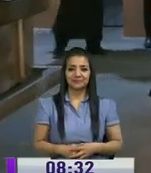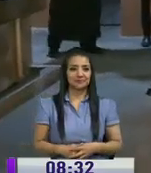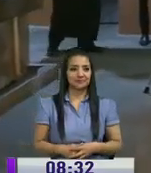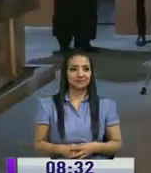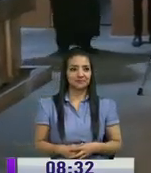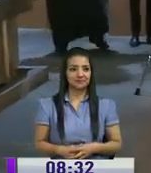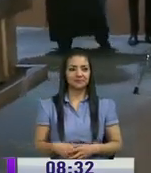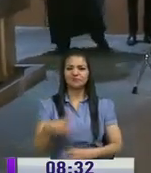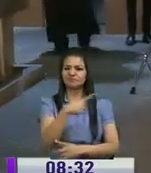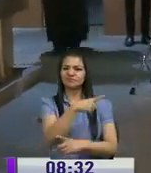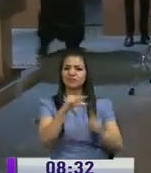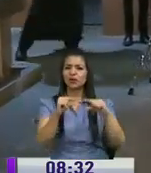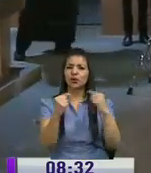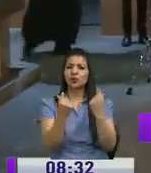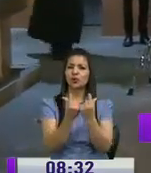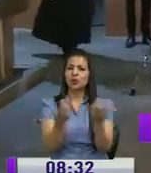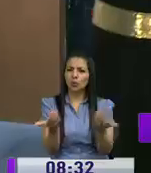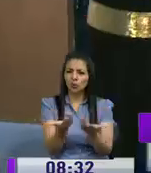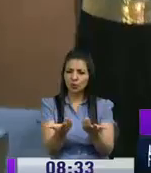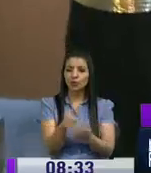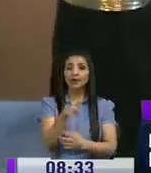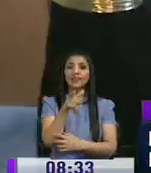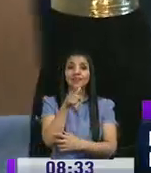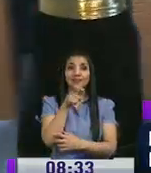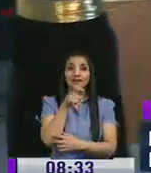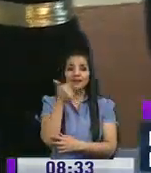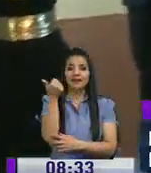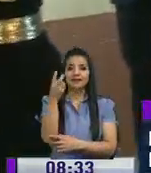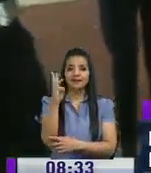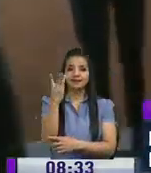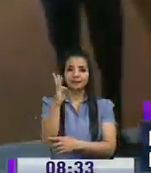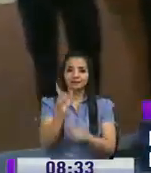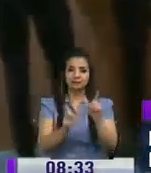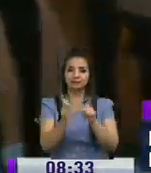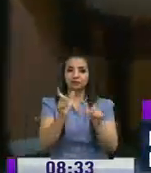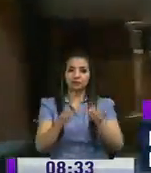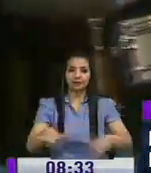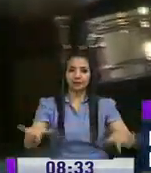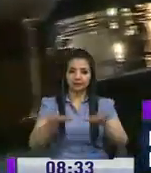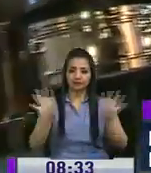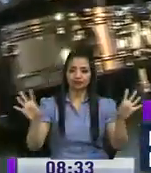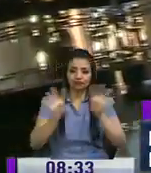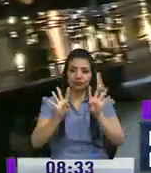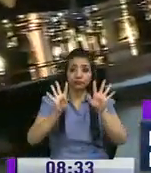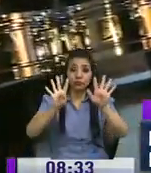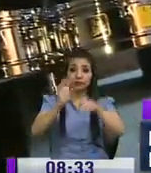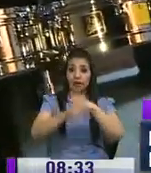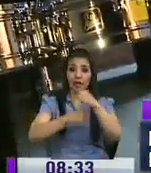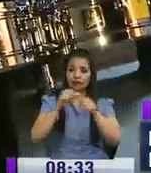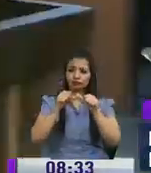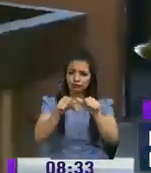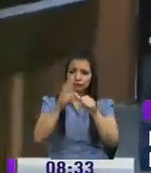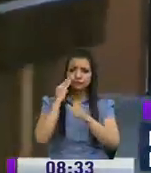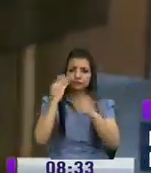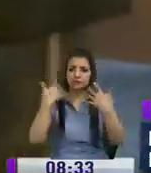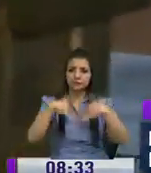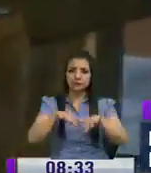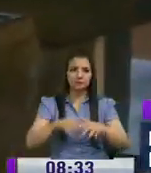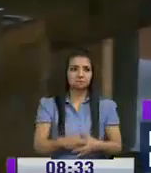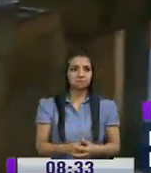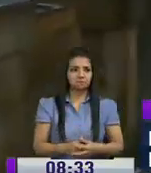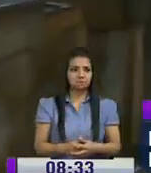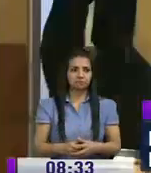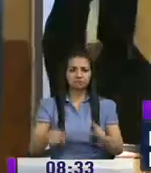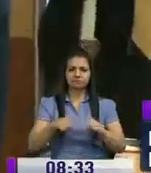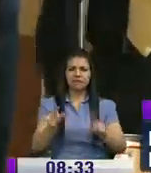Nueva Generación La Poderosa está conformada por 16 integrantes. Lleva 9 años tocando música y su